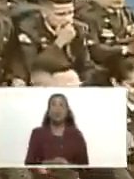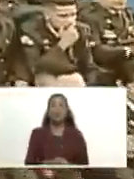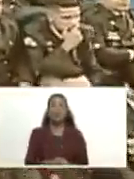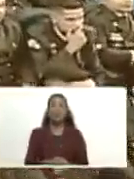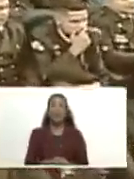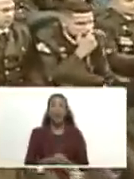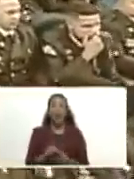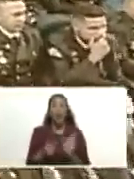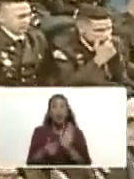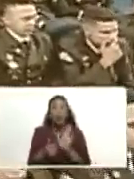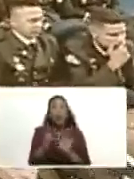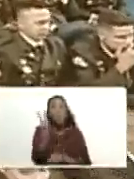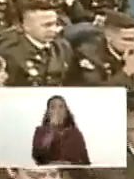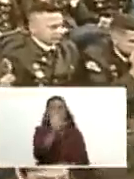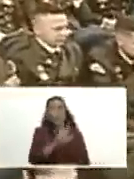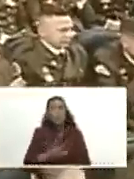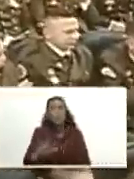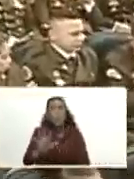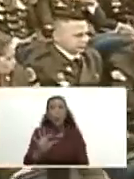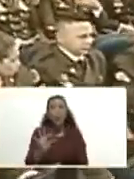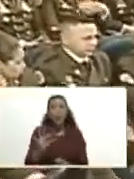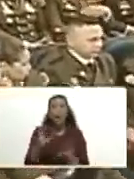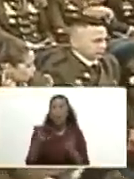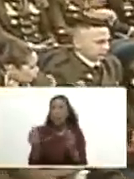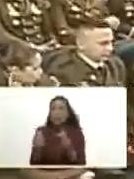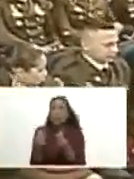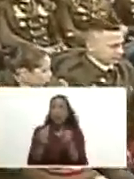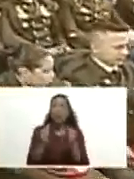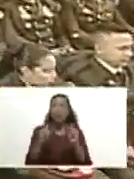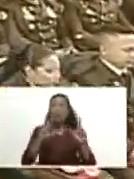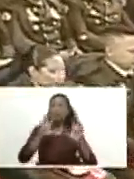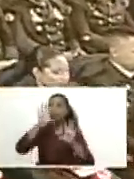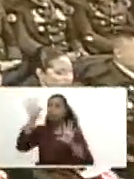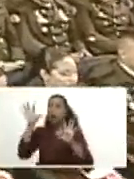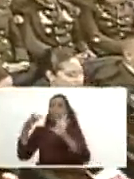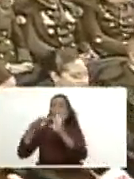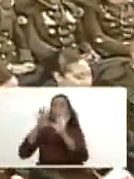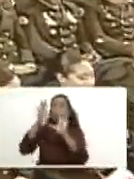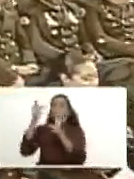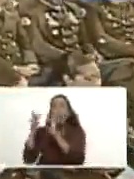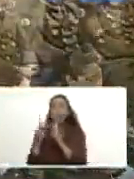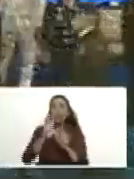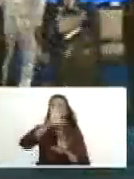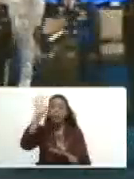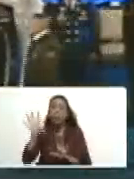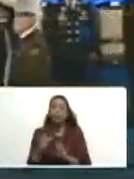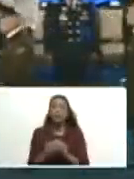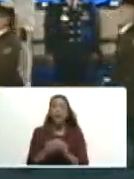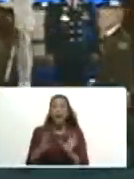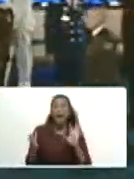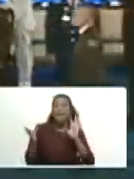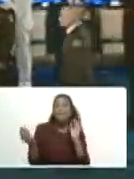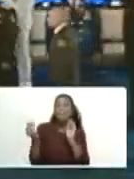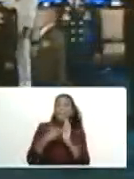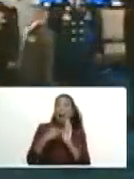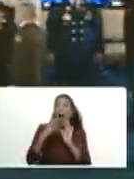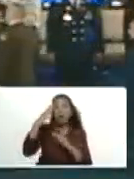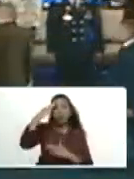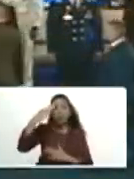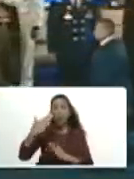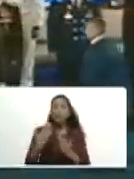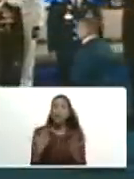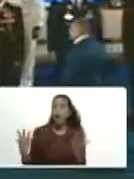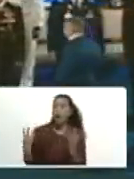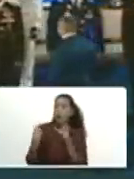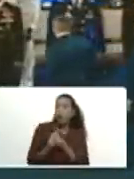Una Venezuela que ha tomado el camino de la recuperación, que se ha levantado además paso a paso, y la Fuerza Armada Nacional Bolivariana ha estado al lado del